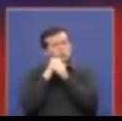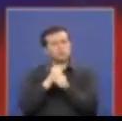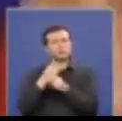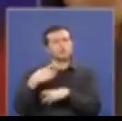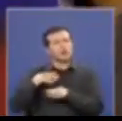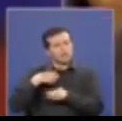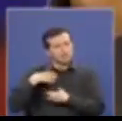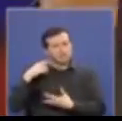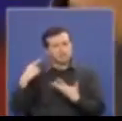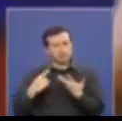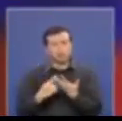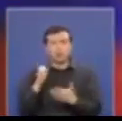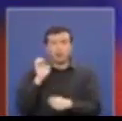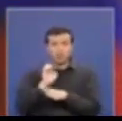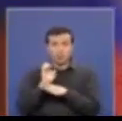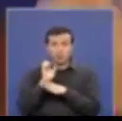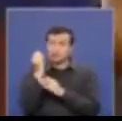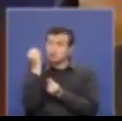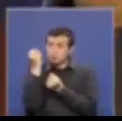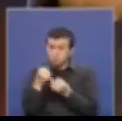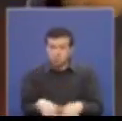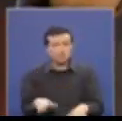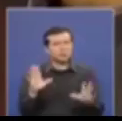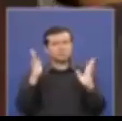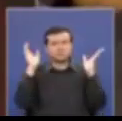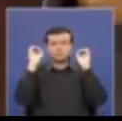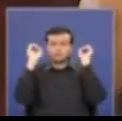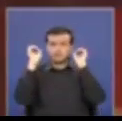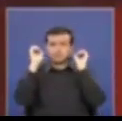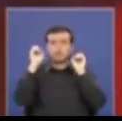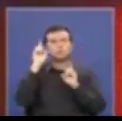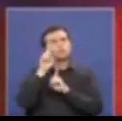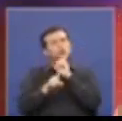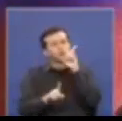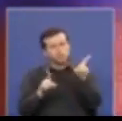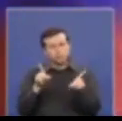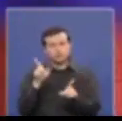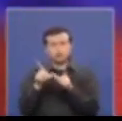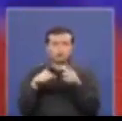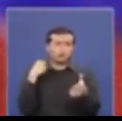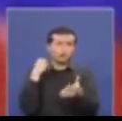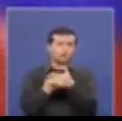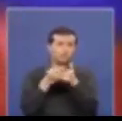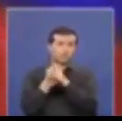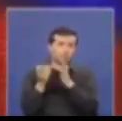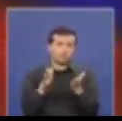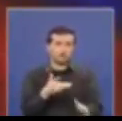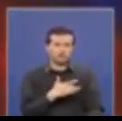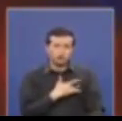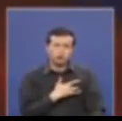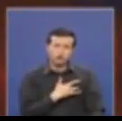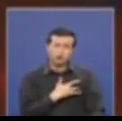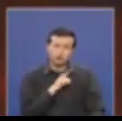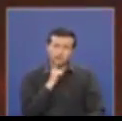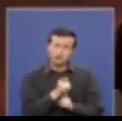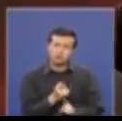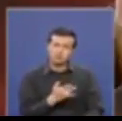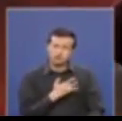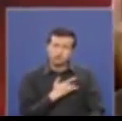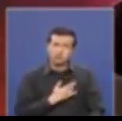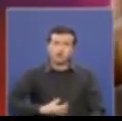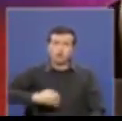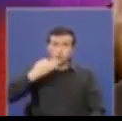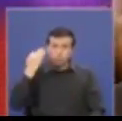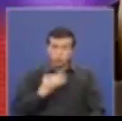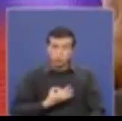todo. ¿Okay? El país no ha perdido un centavo. Ah, pero perdió vidas, presidente. ¿Quién más que yo para sentir aquello? Se